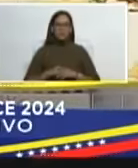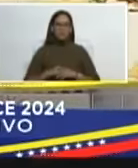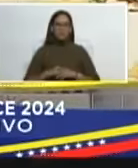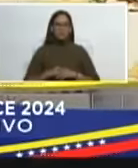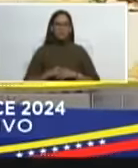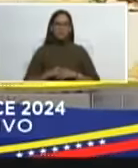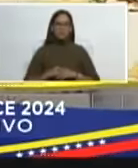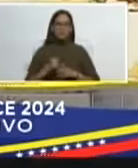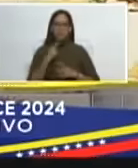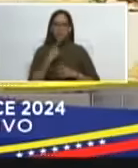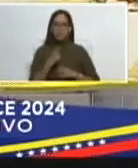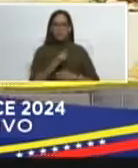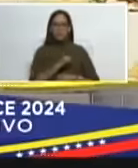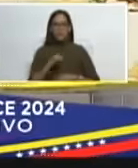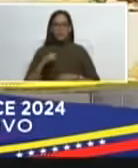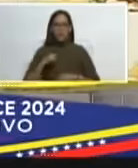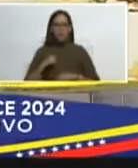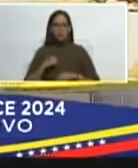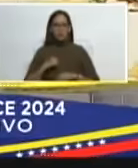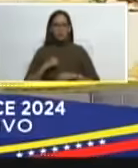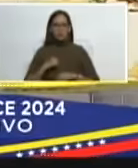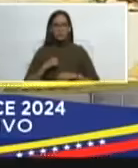me lo decían en privado.